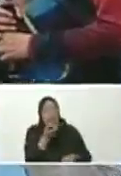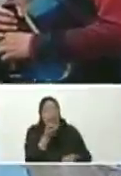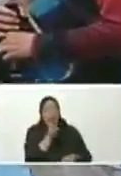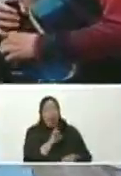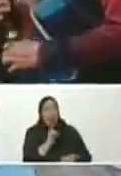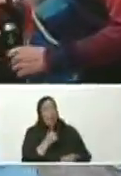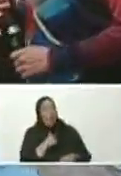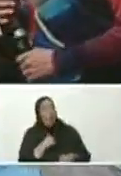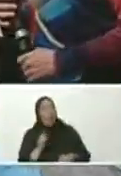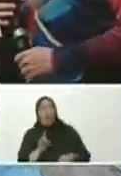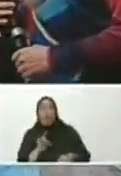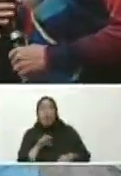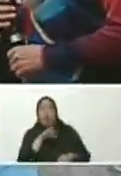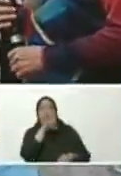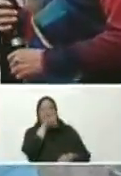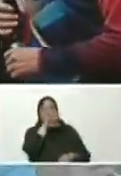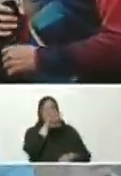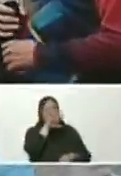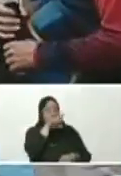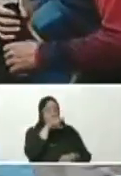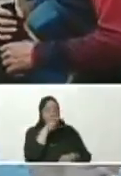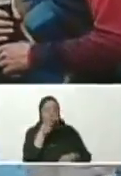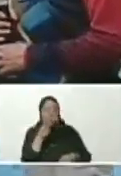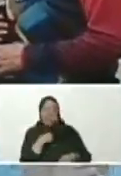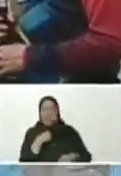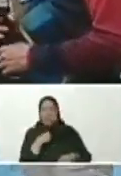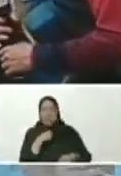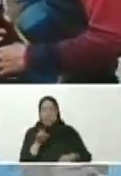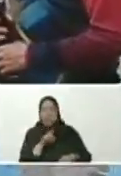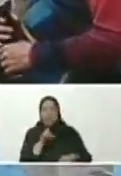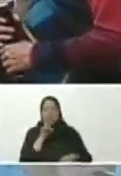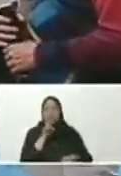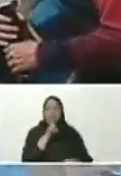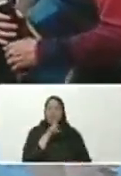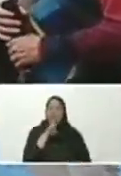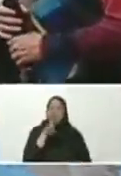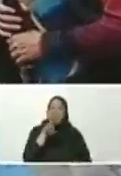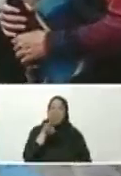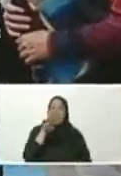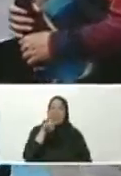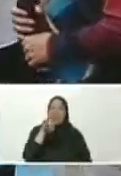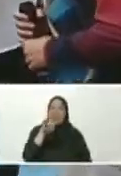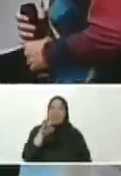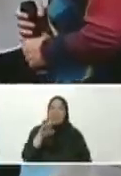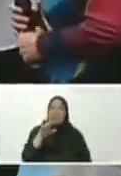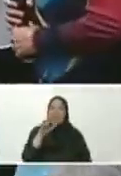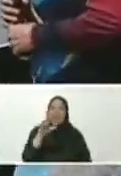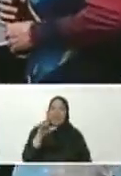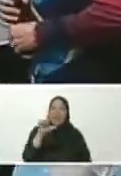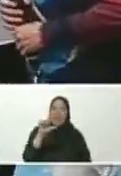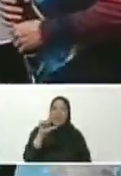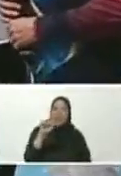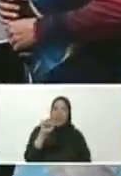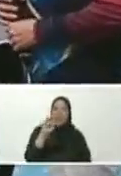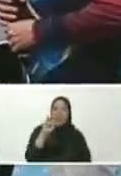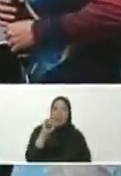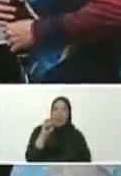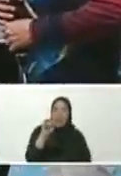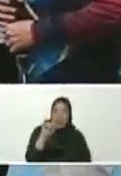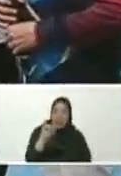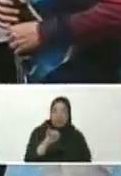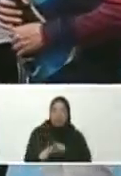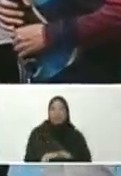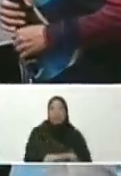señor presidente. Nailetín Loaiza. ¿Cómo se dice tu nombre? Nailet